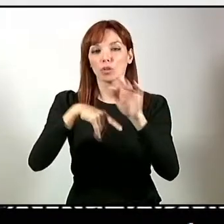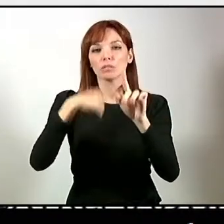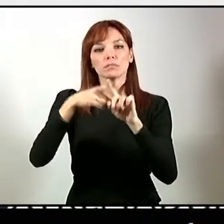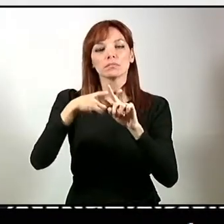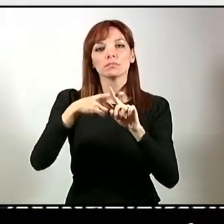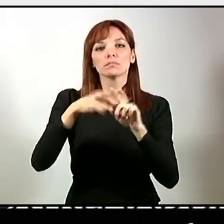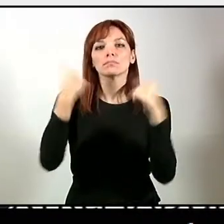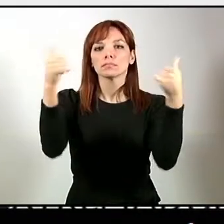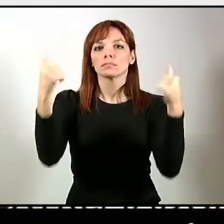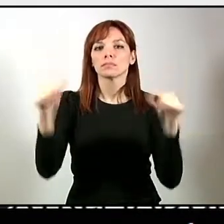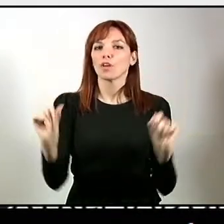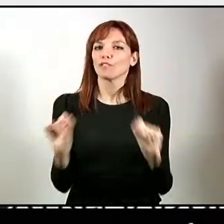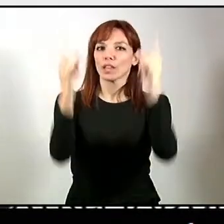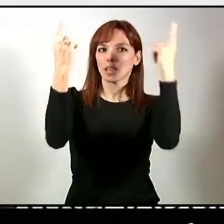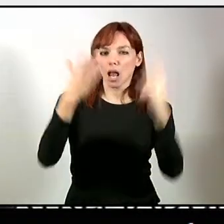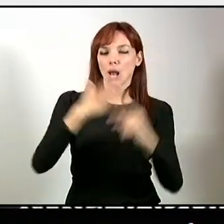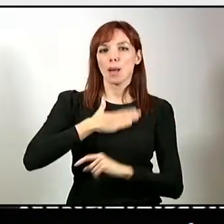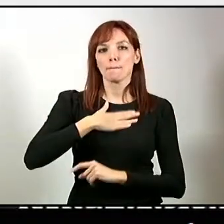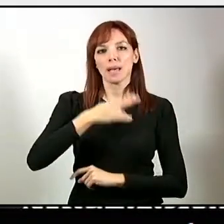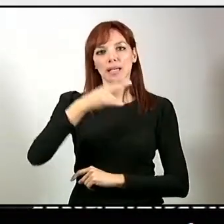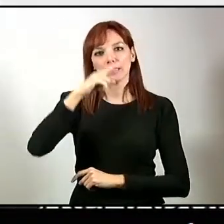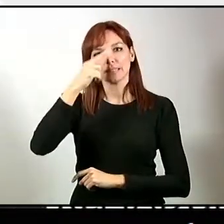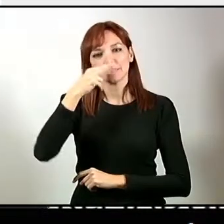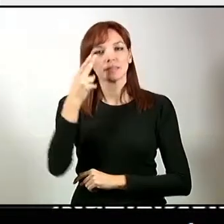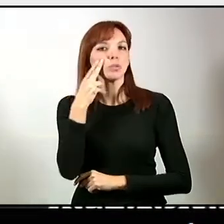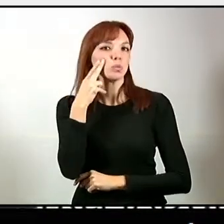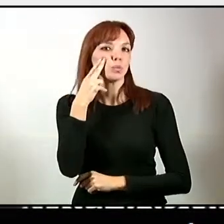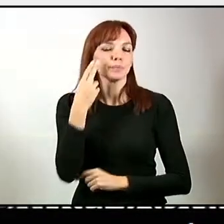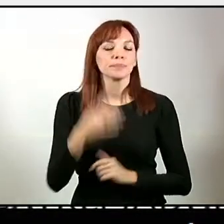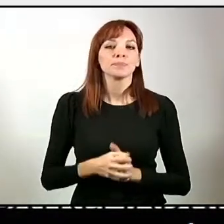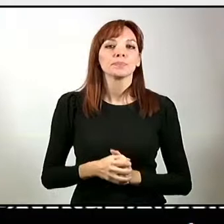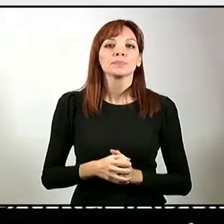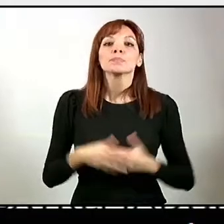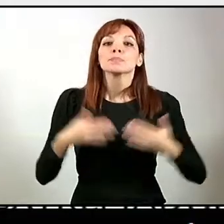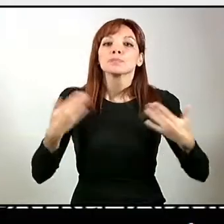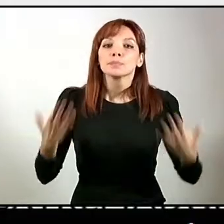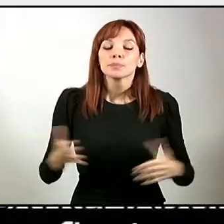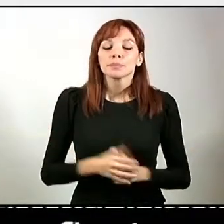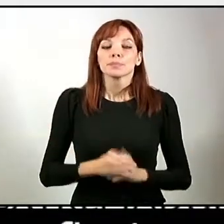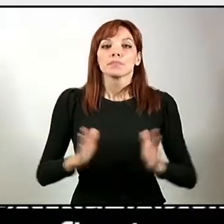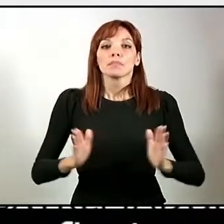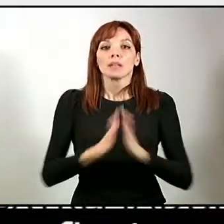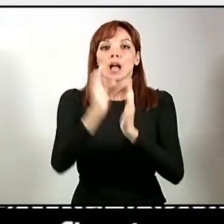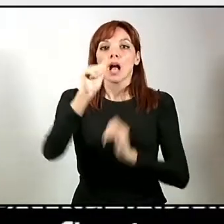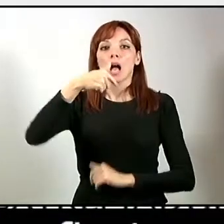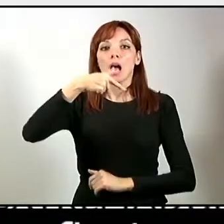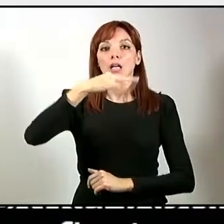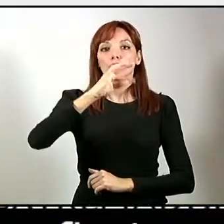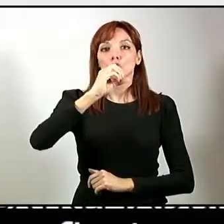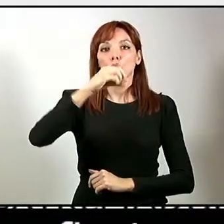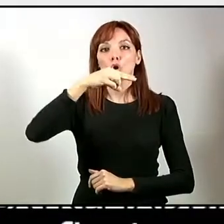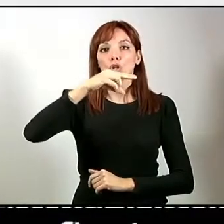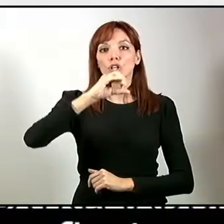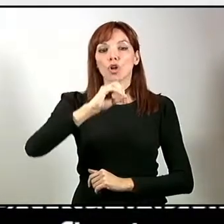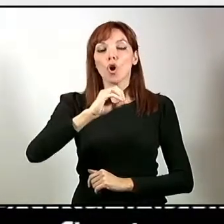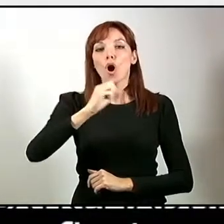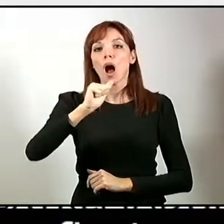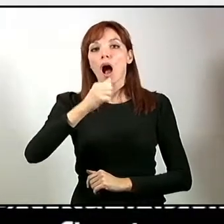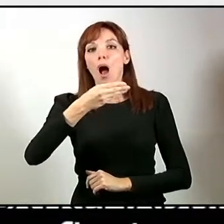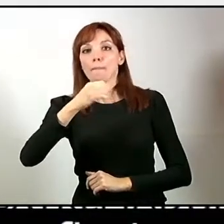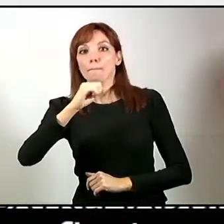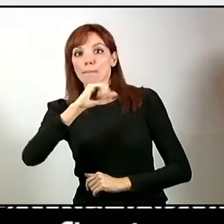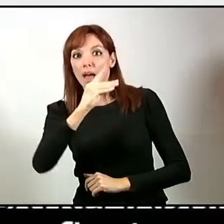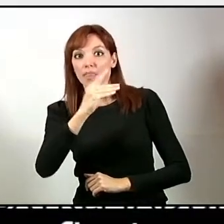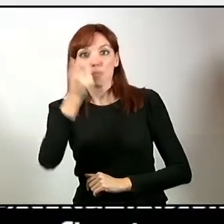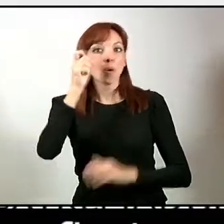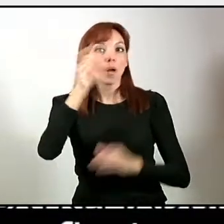interés cultural las fiestas patronales de San Antonio Abad, en la localidad de Peloche,